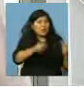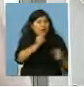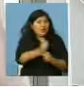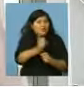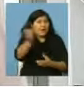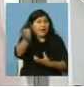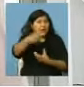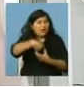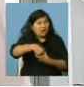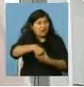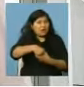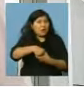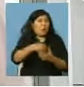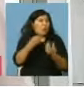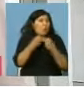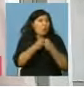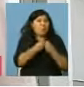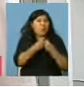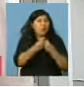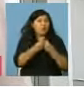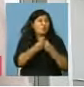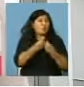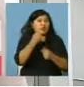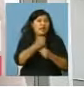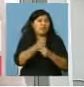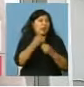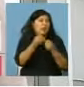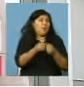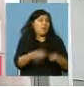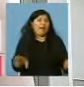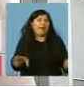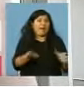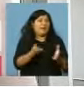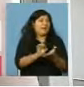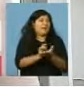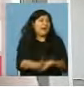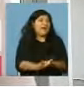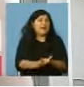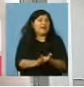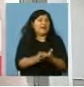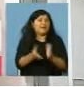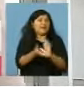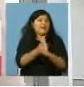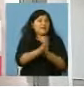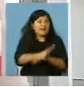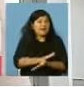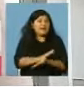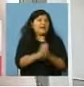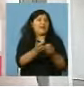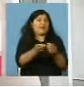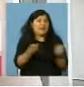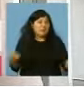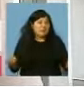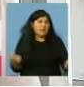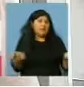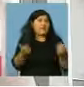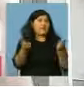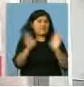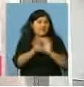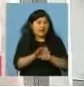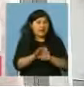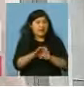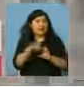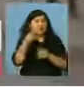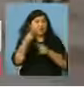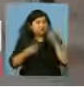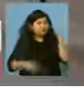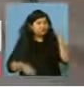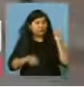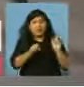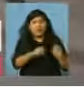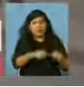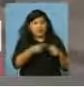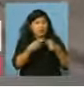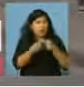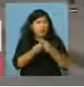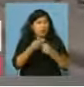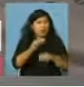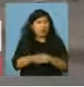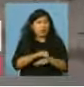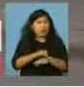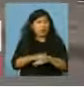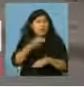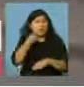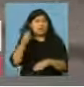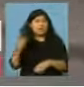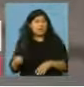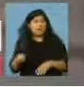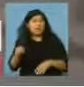trabajado junto con el gobierno de la provincia, a través del Ministerio de la Producción, digamos, de ver alternativas para poder abrir o generar las